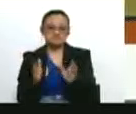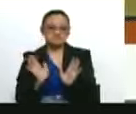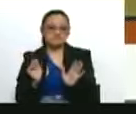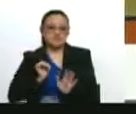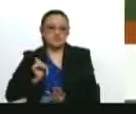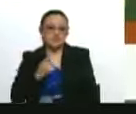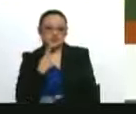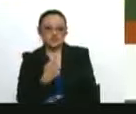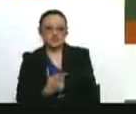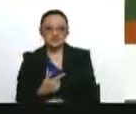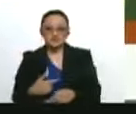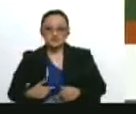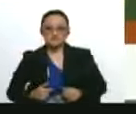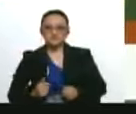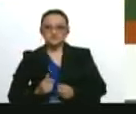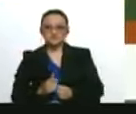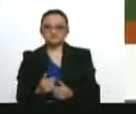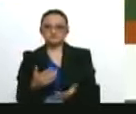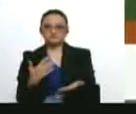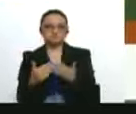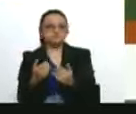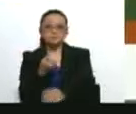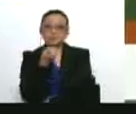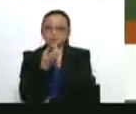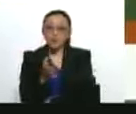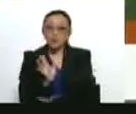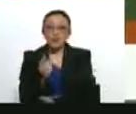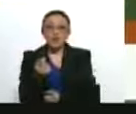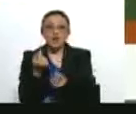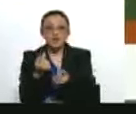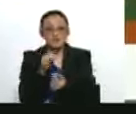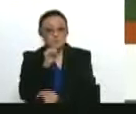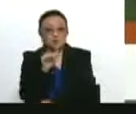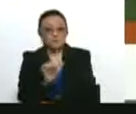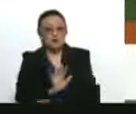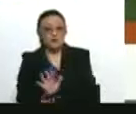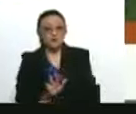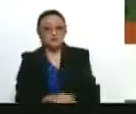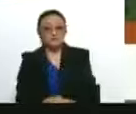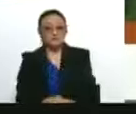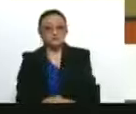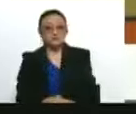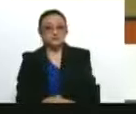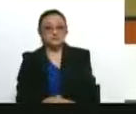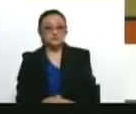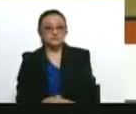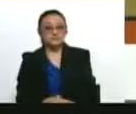gana, pero ni por las buenas ni por las malas.